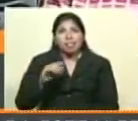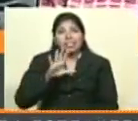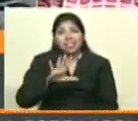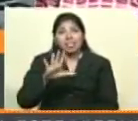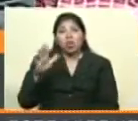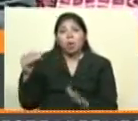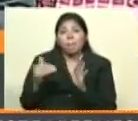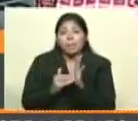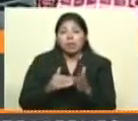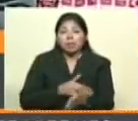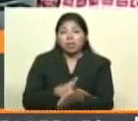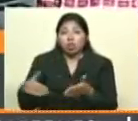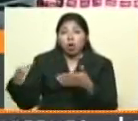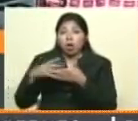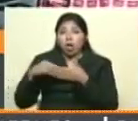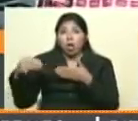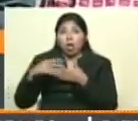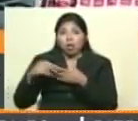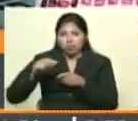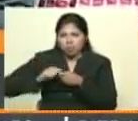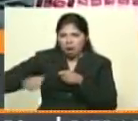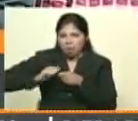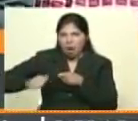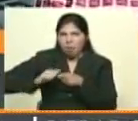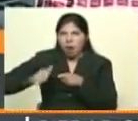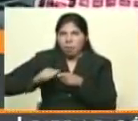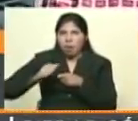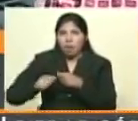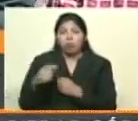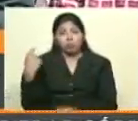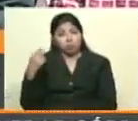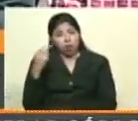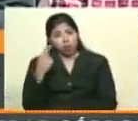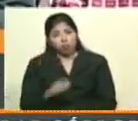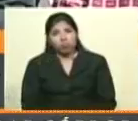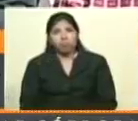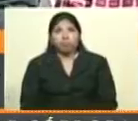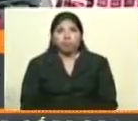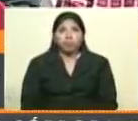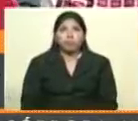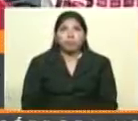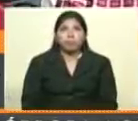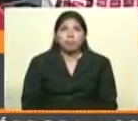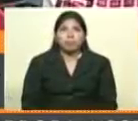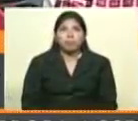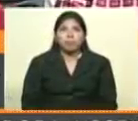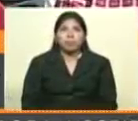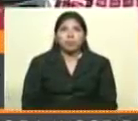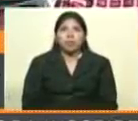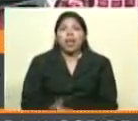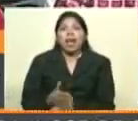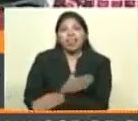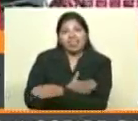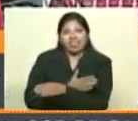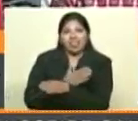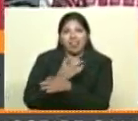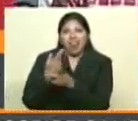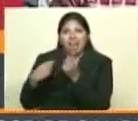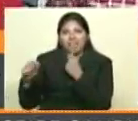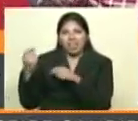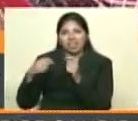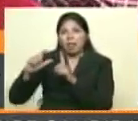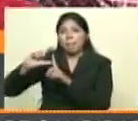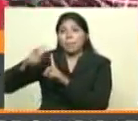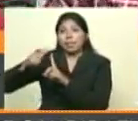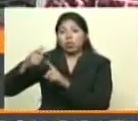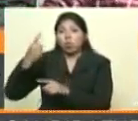ya, cash, en ofertas de la preventa del Petro